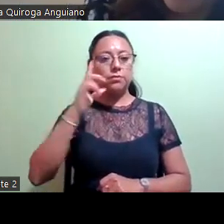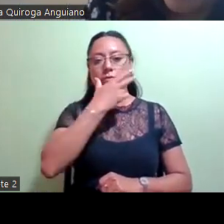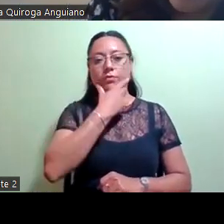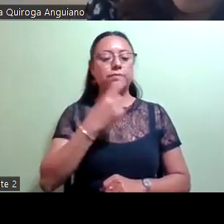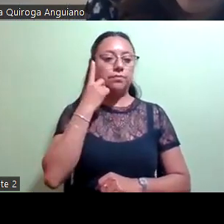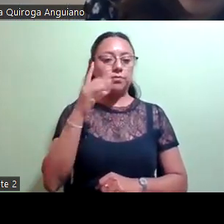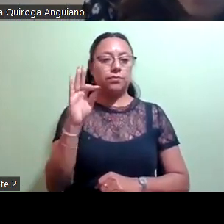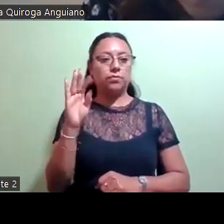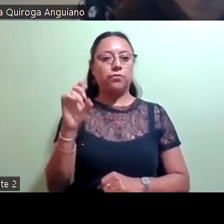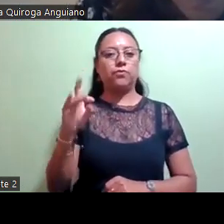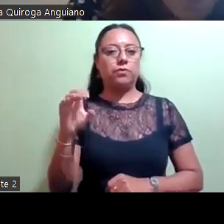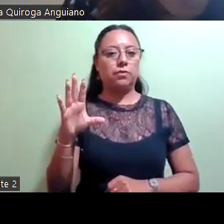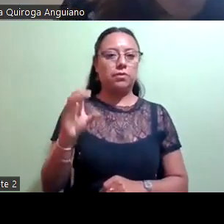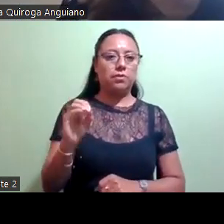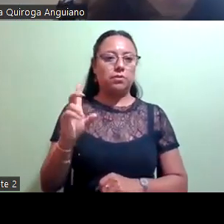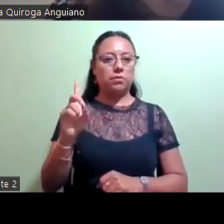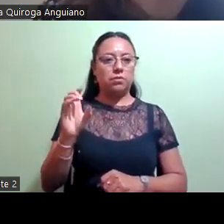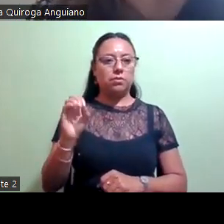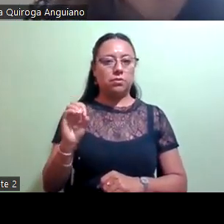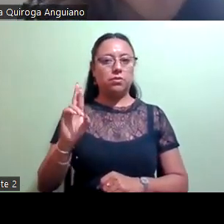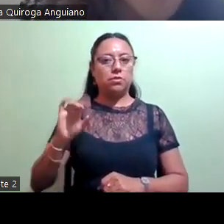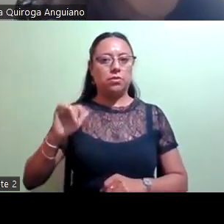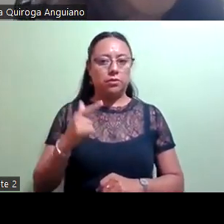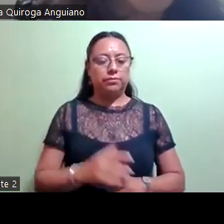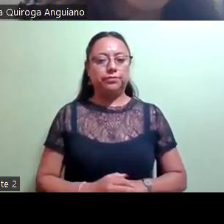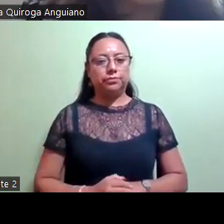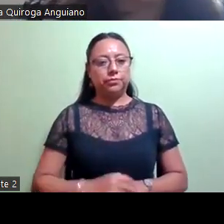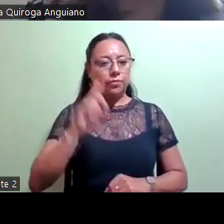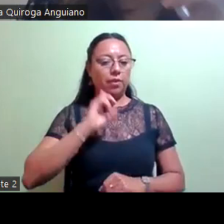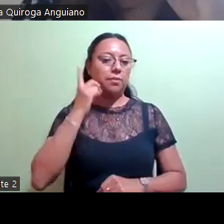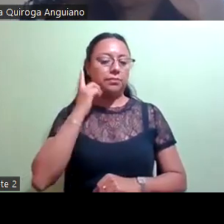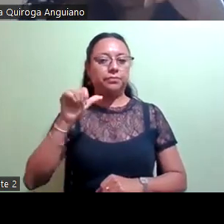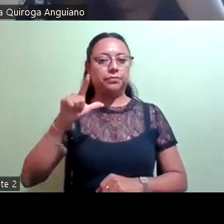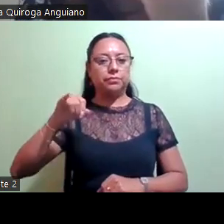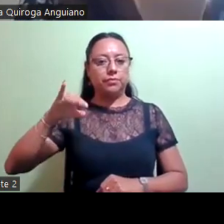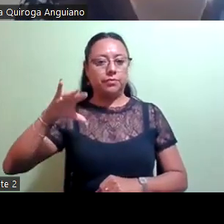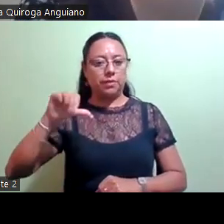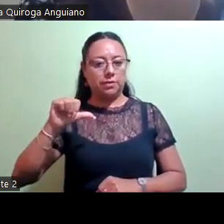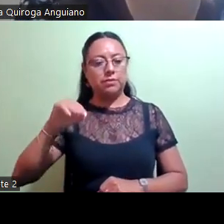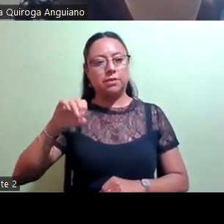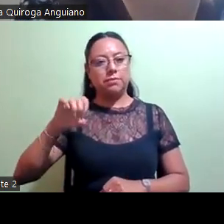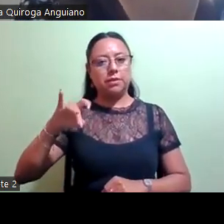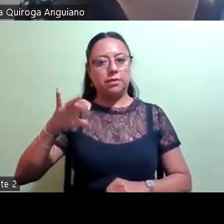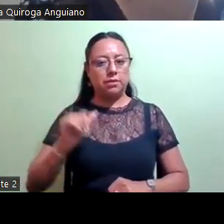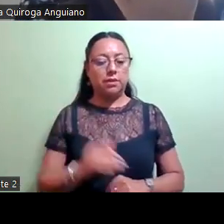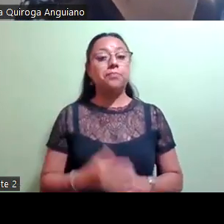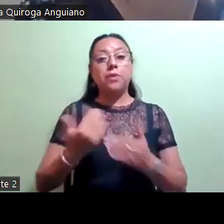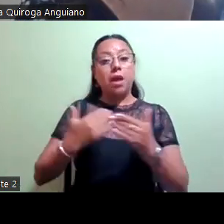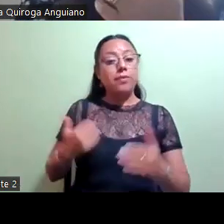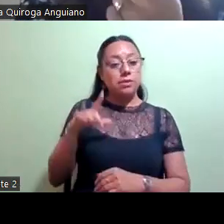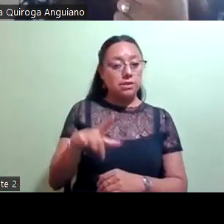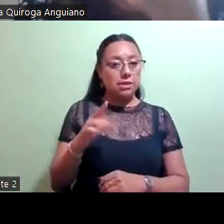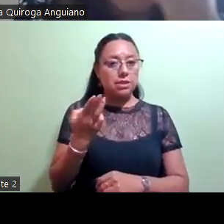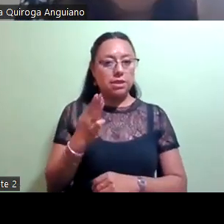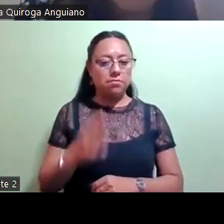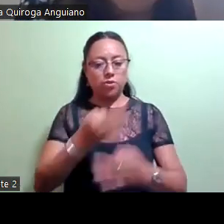Medina. Continuando la sesión y para ponerlos en contexto, el pasado 17 de mayo nos declaramos en